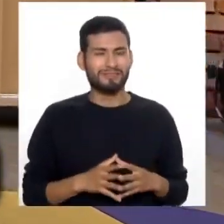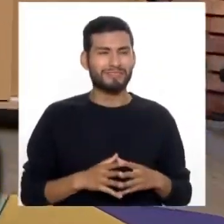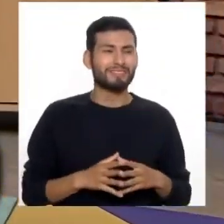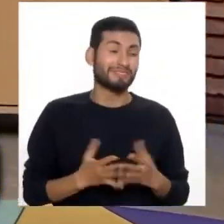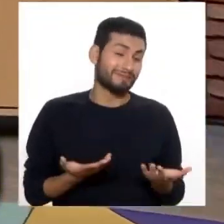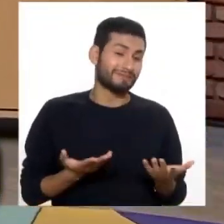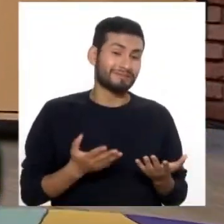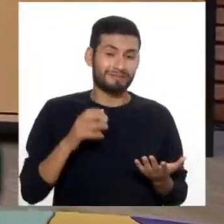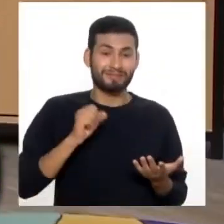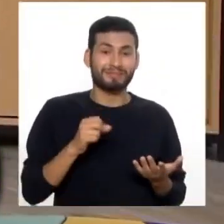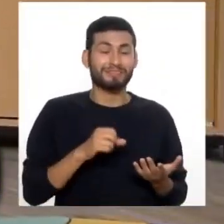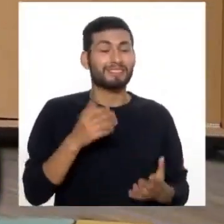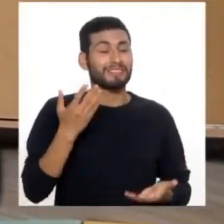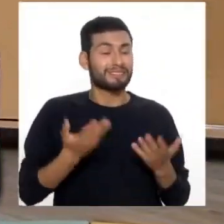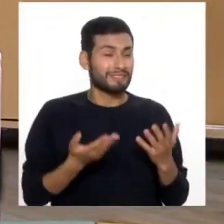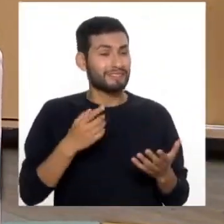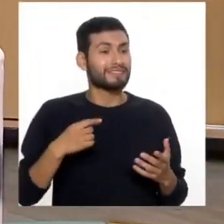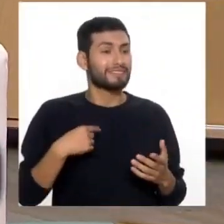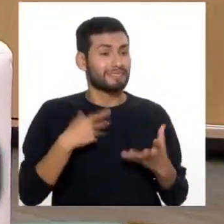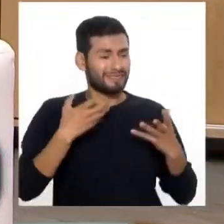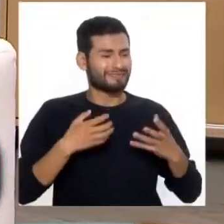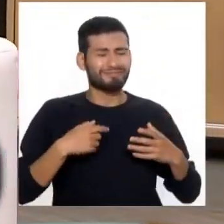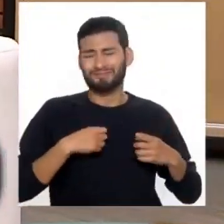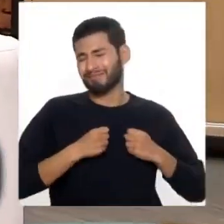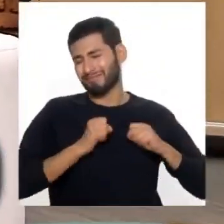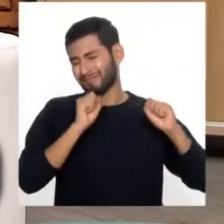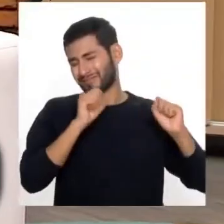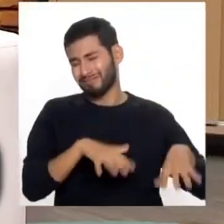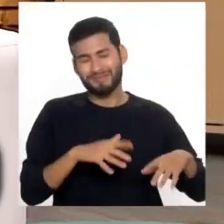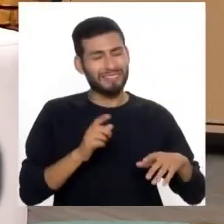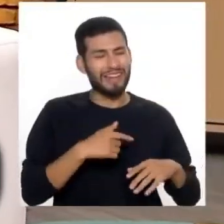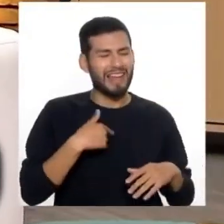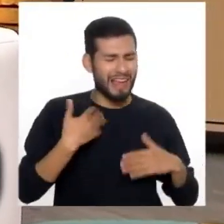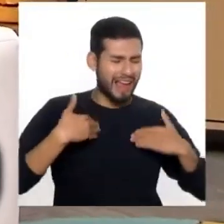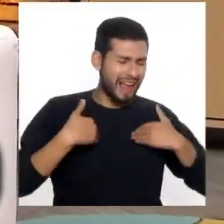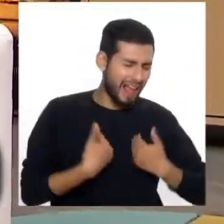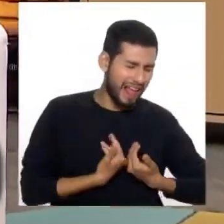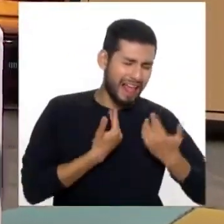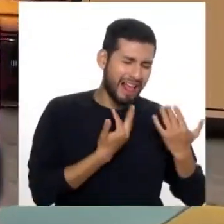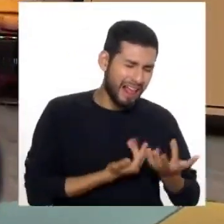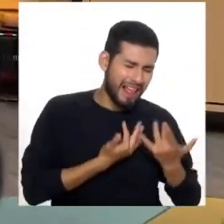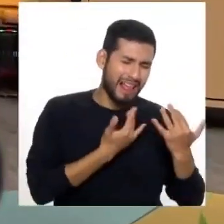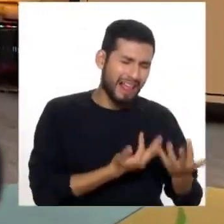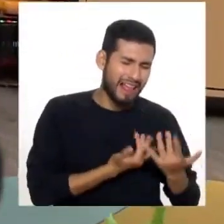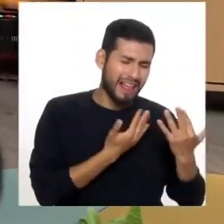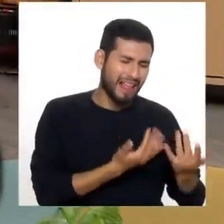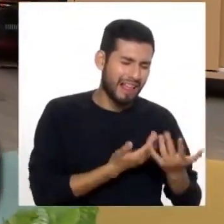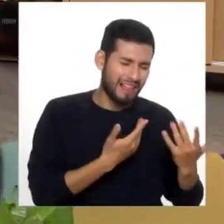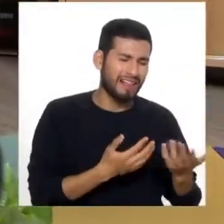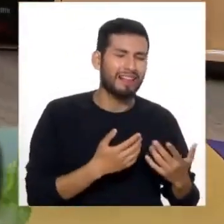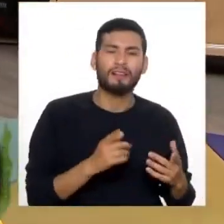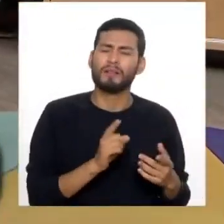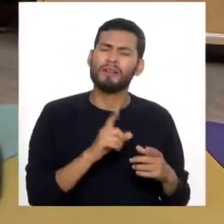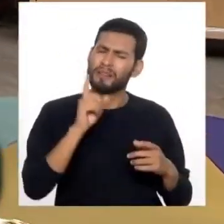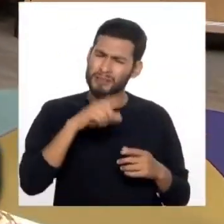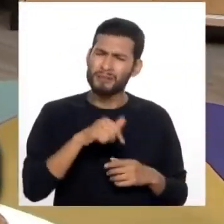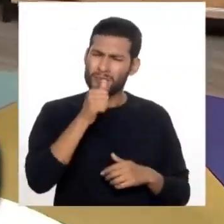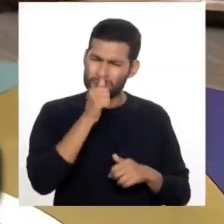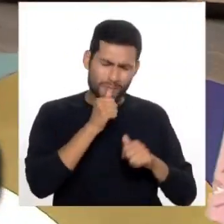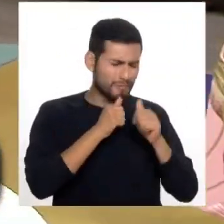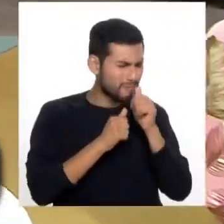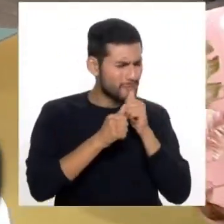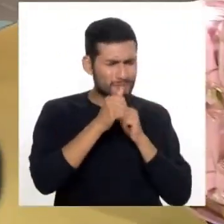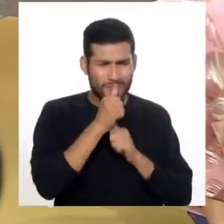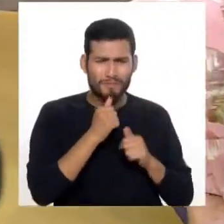sí, hay veces en las que uno quiere rendirse, hay veces en las que uno se cansa de esperar. Pero es que hay que esperar, hay que ser